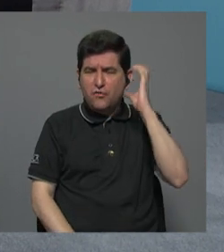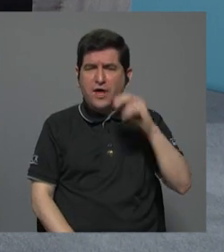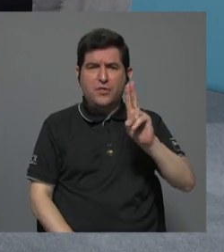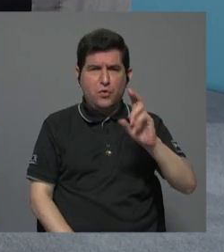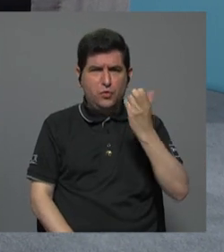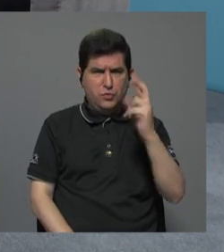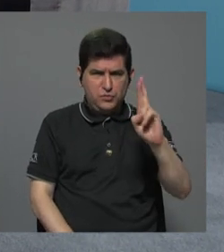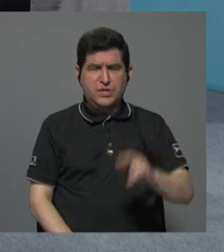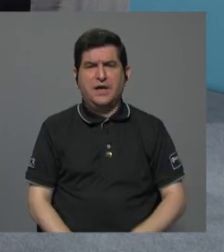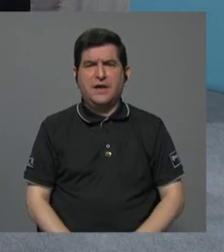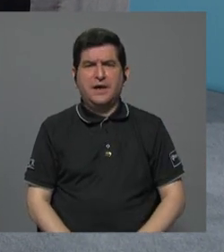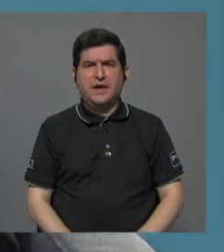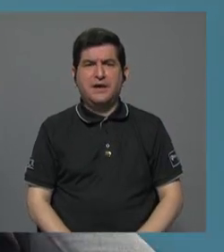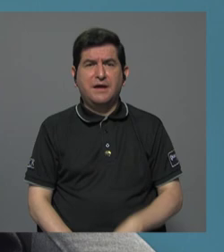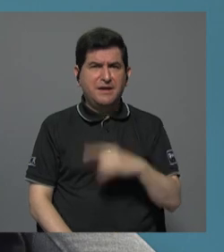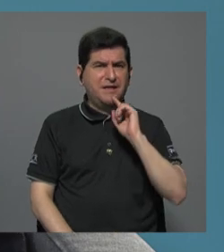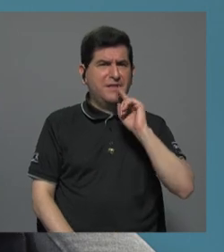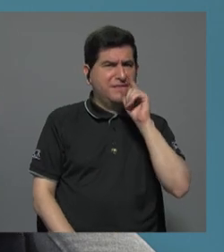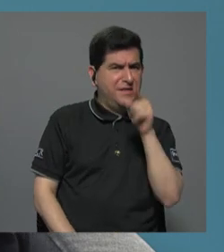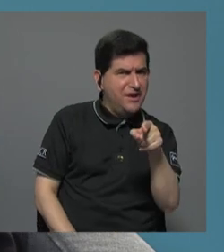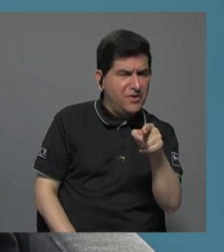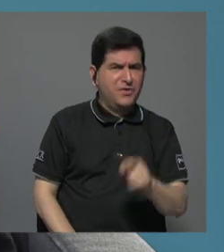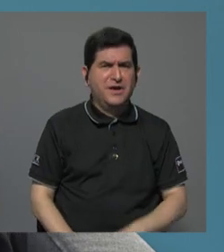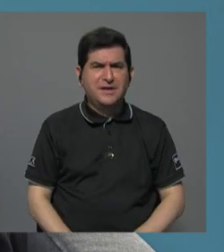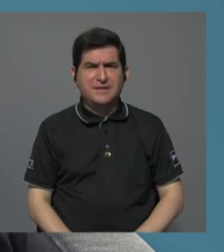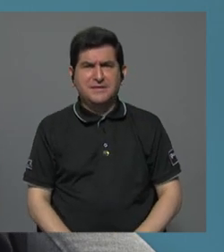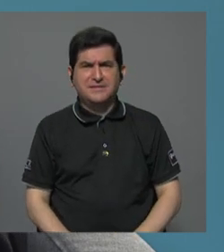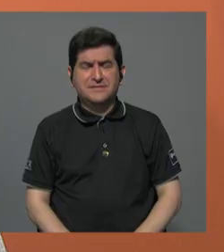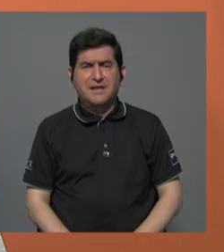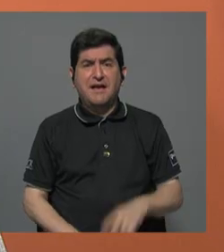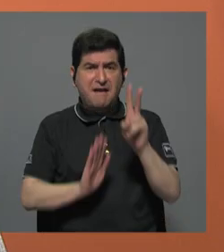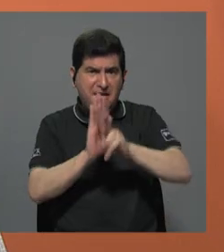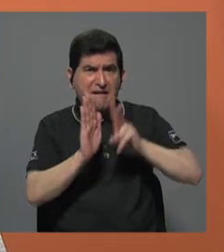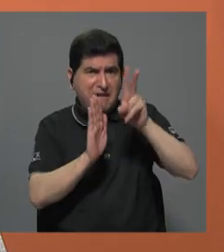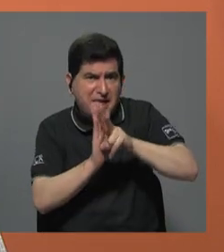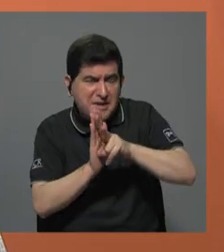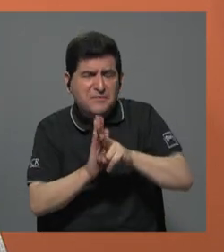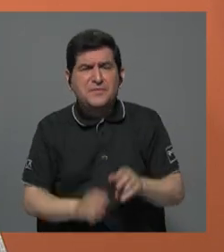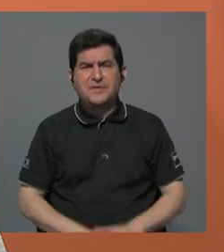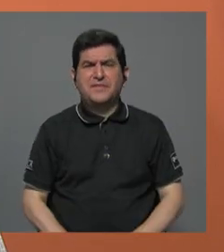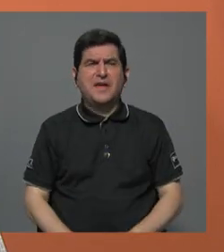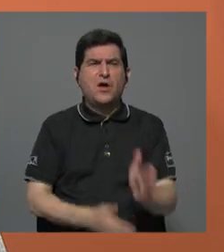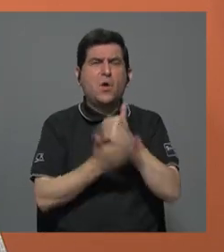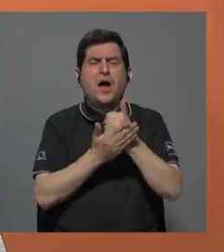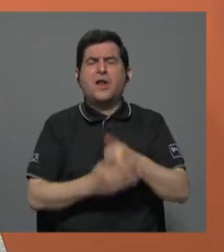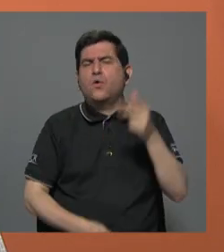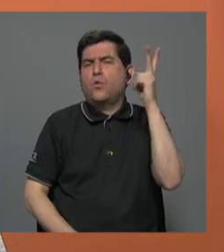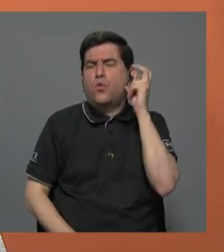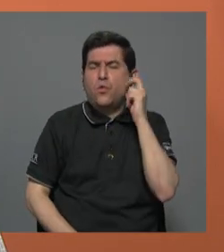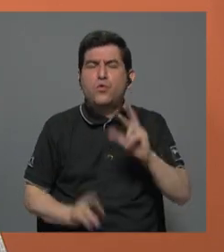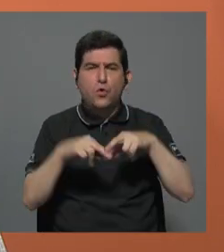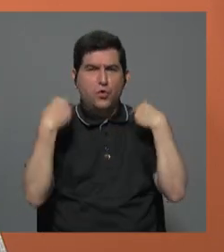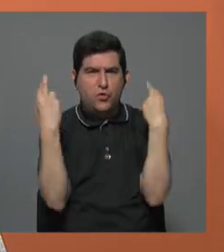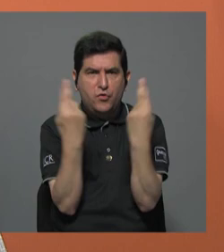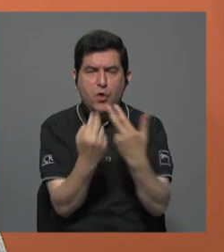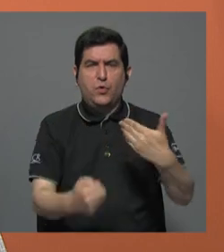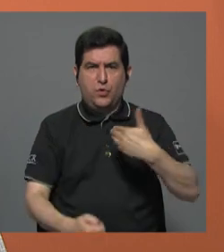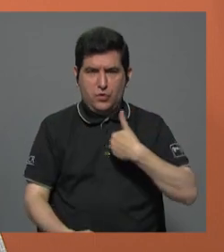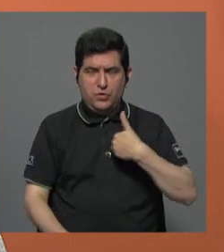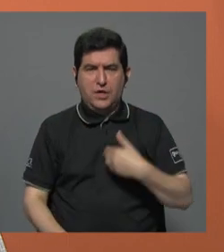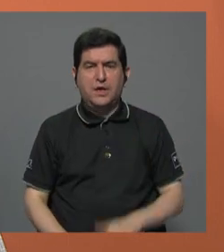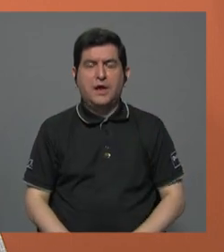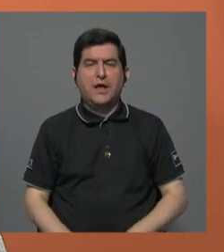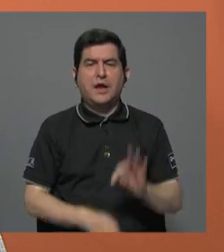asumir parte de lo que allí se decía sí bueno en este vídeo básicamente eran pues veíamos algunos audios de las elecciones que se tuvieron con